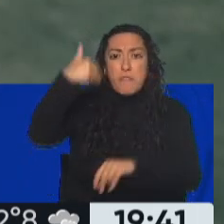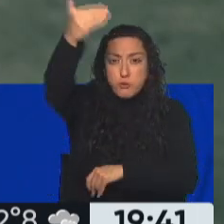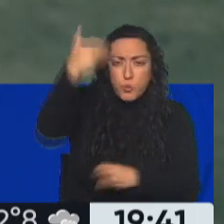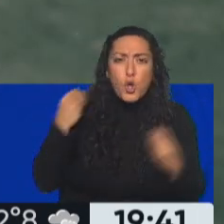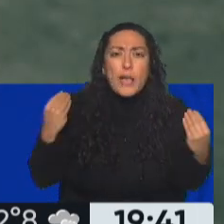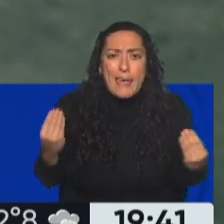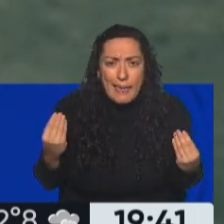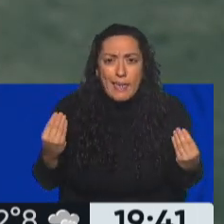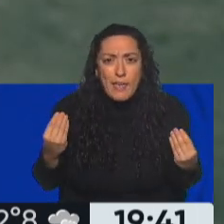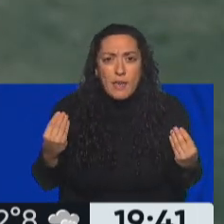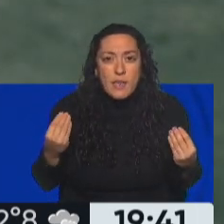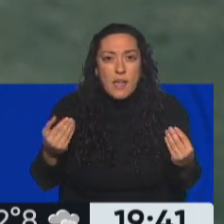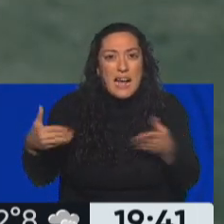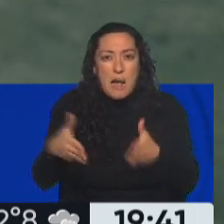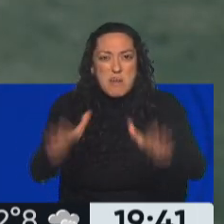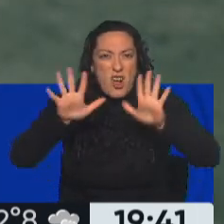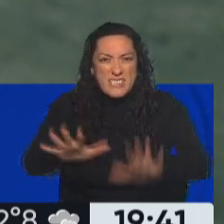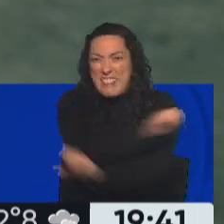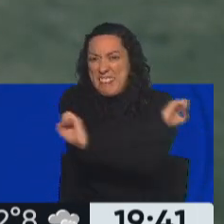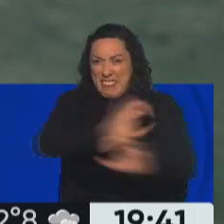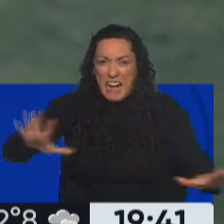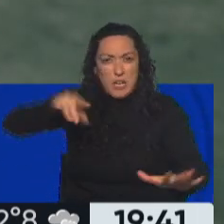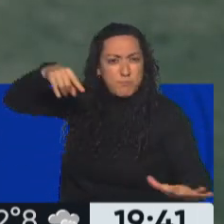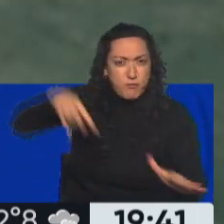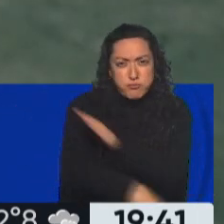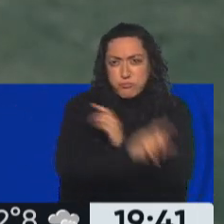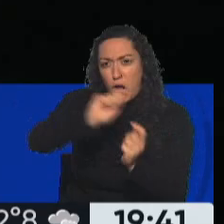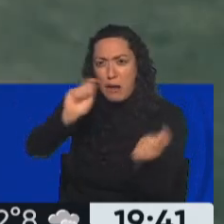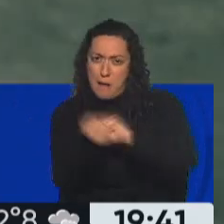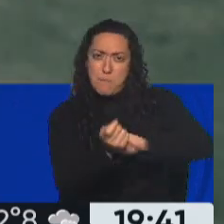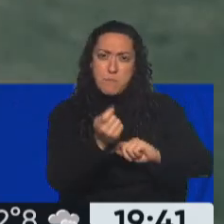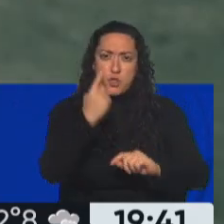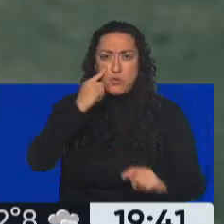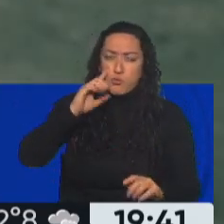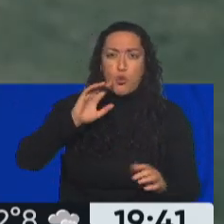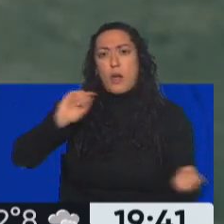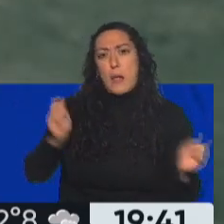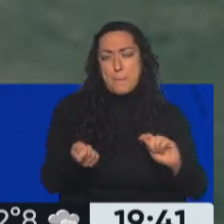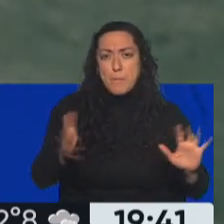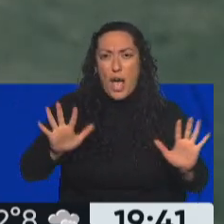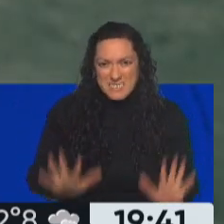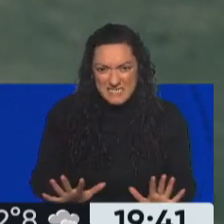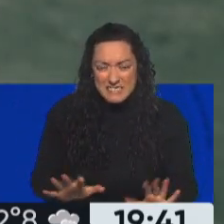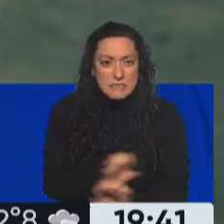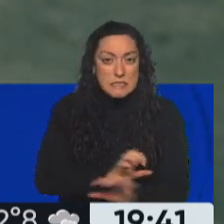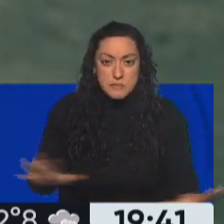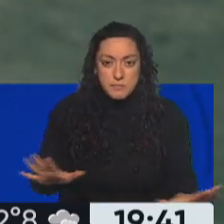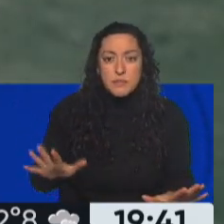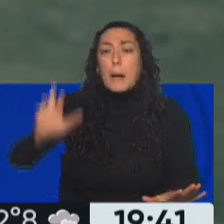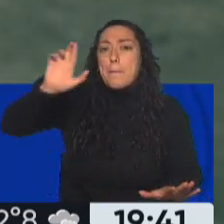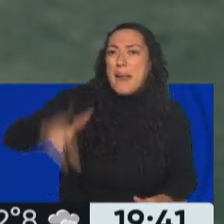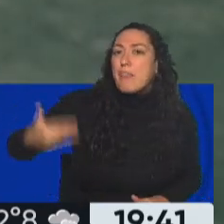la profundización de ese rumbo trágico que esta institución ha adoptado. Quiero ser claro en la posición de la agenda